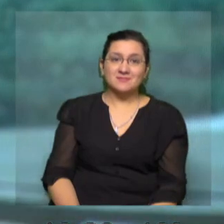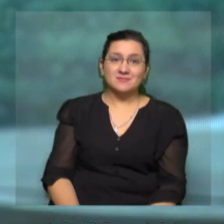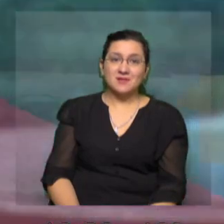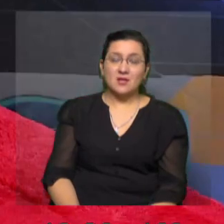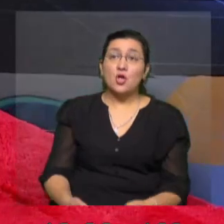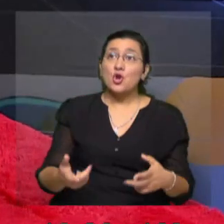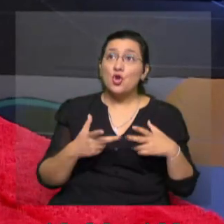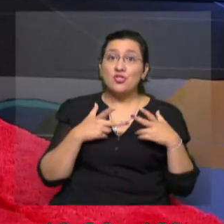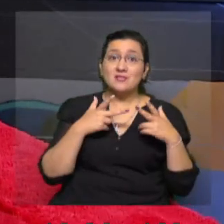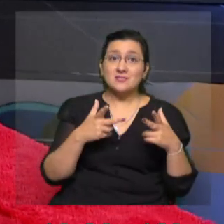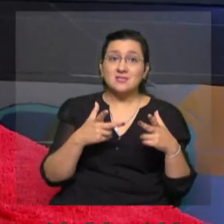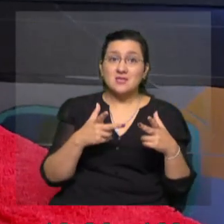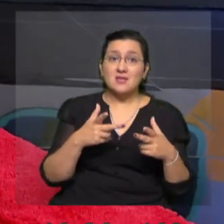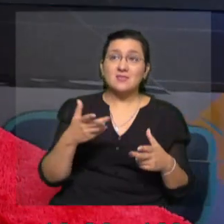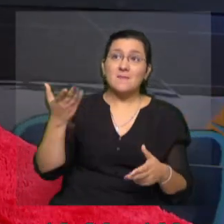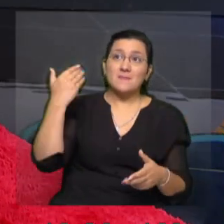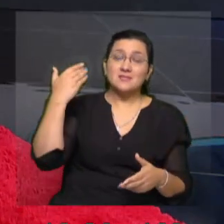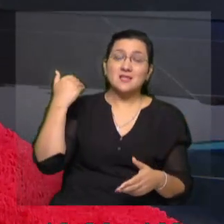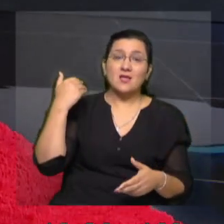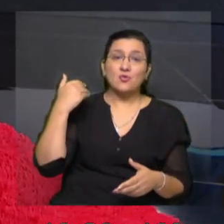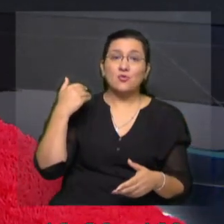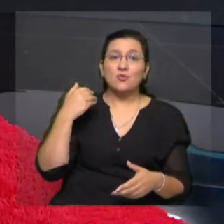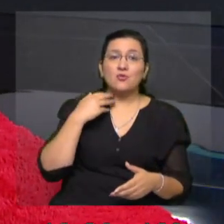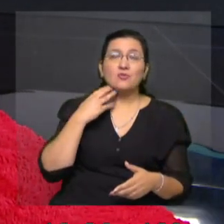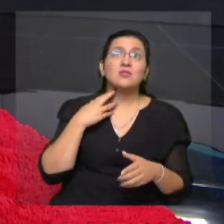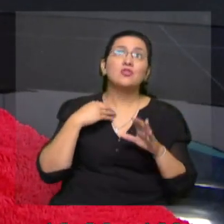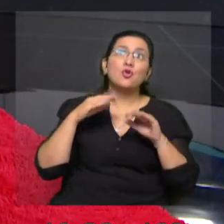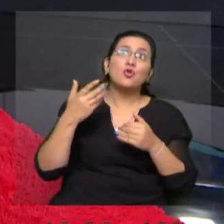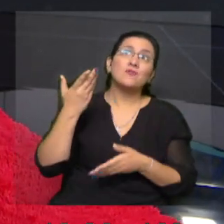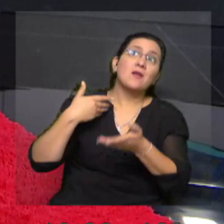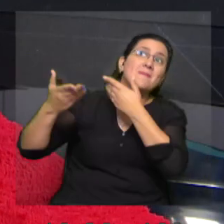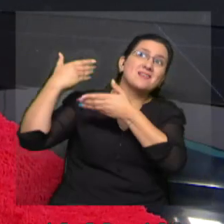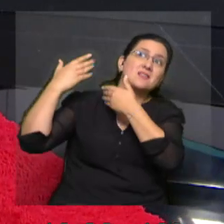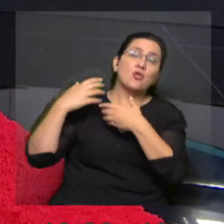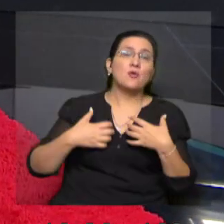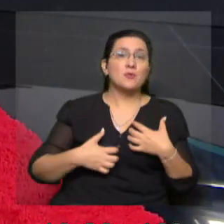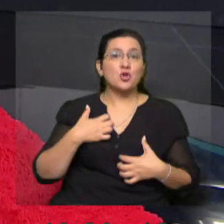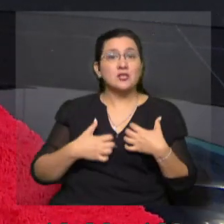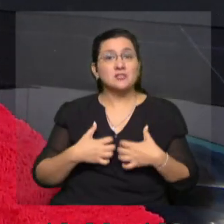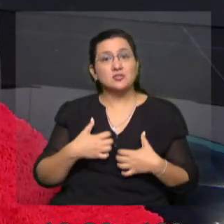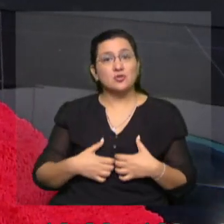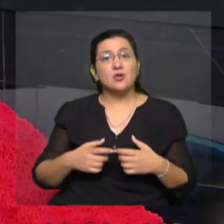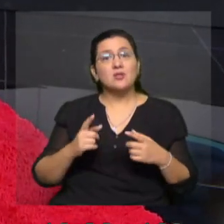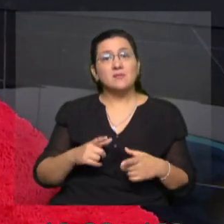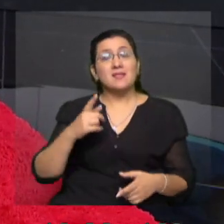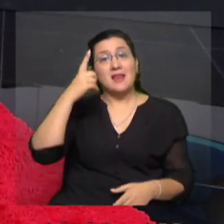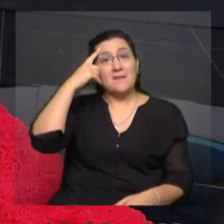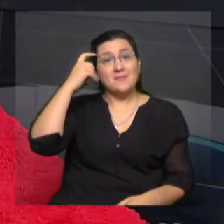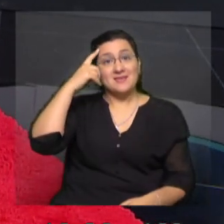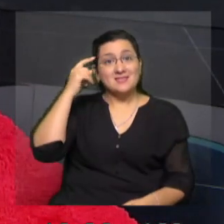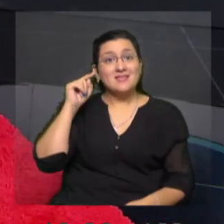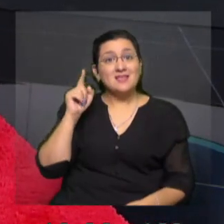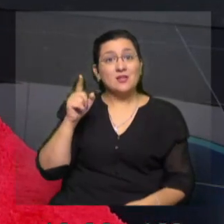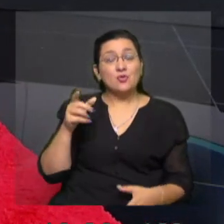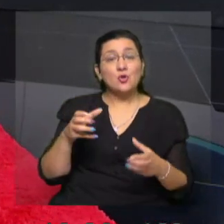nos decía del pasado, de todo lo que fue el pasado de Progreso, de la vivencia de él con